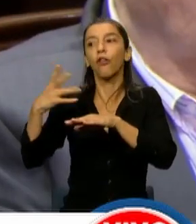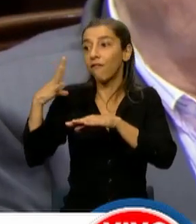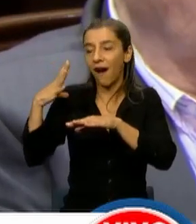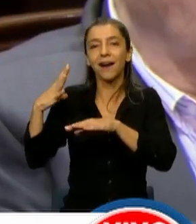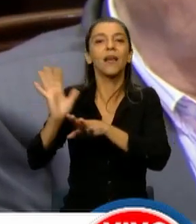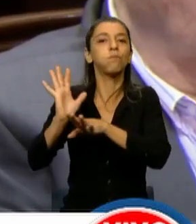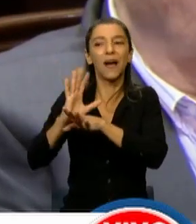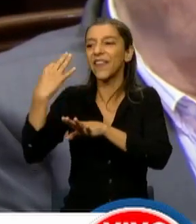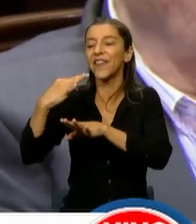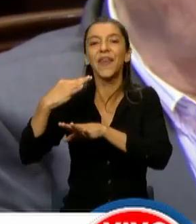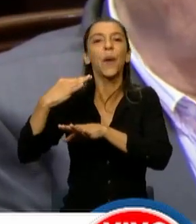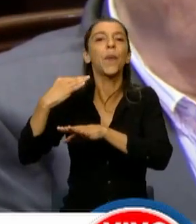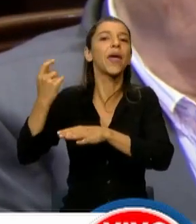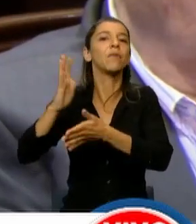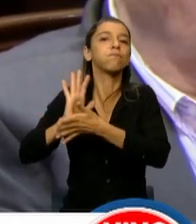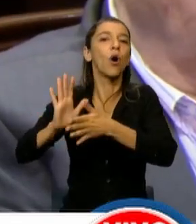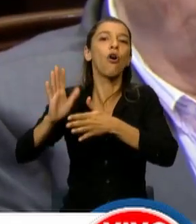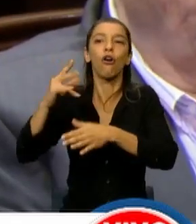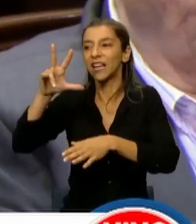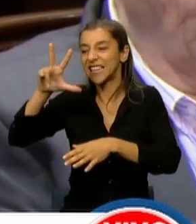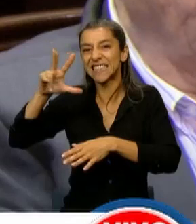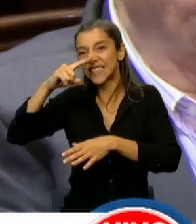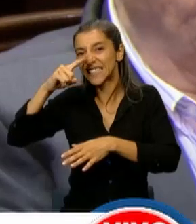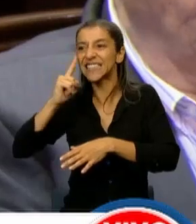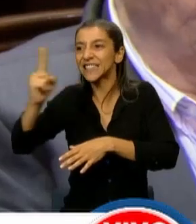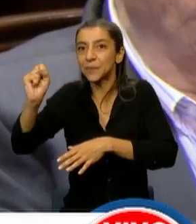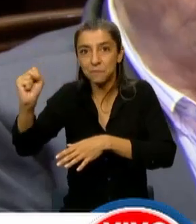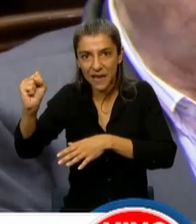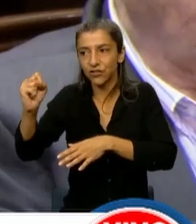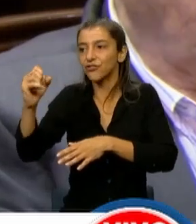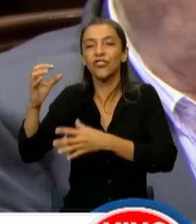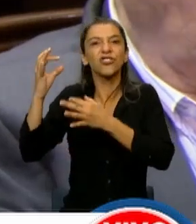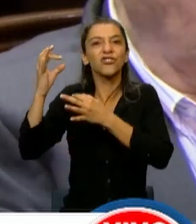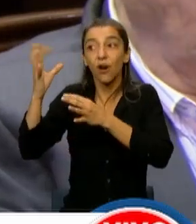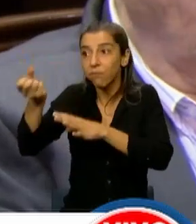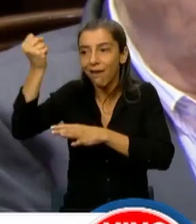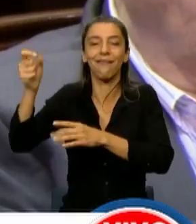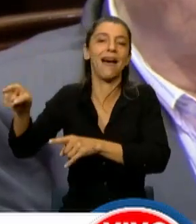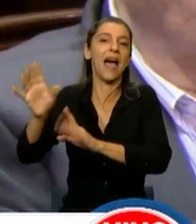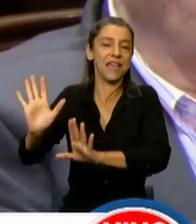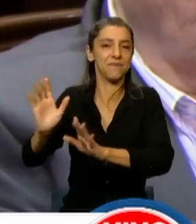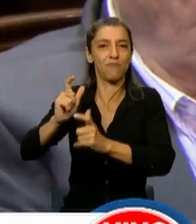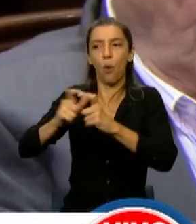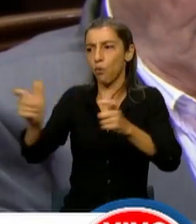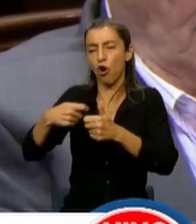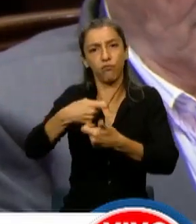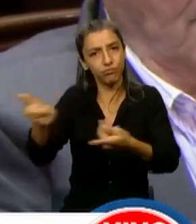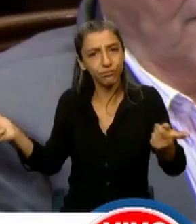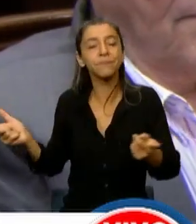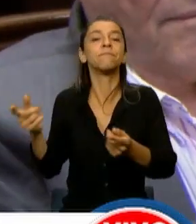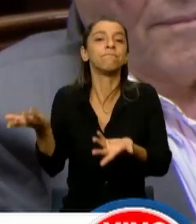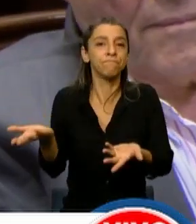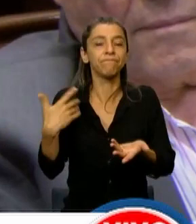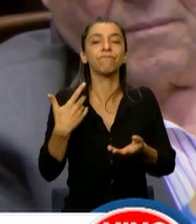llegar a ese valor. Con lo cual, los jubilados que están en la mínima y hasta dos jubilaciones mínimas van a